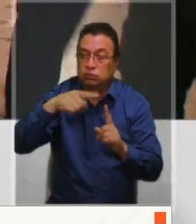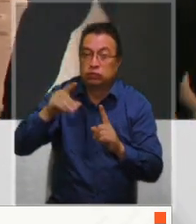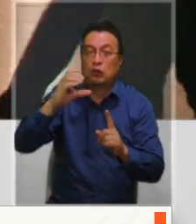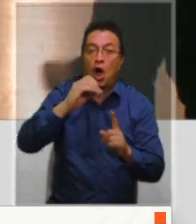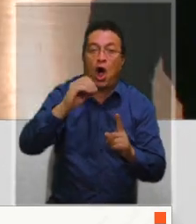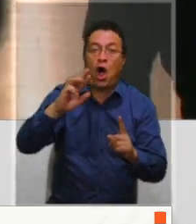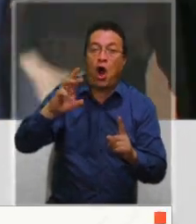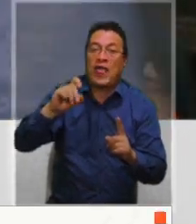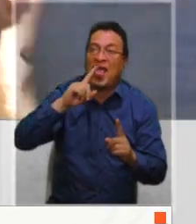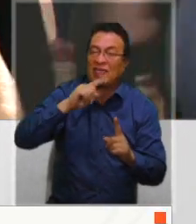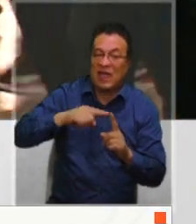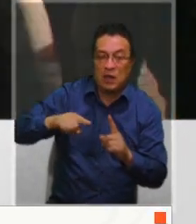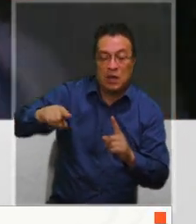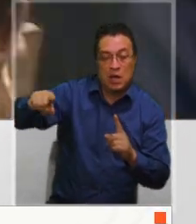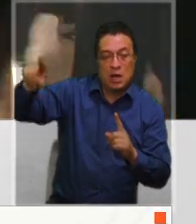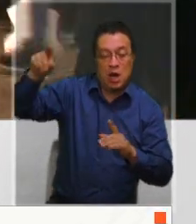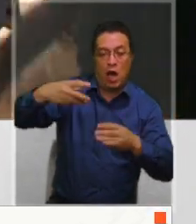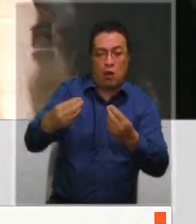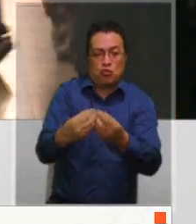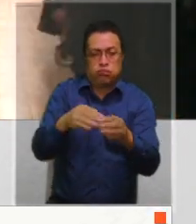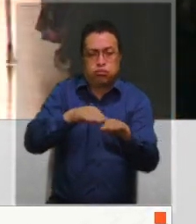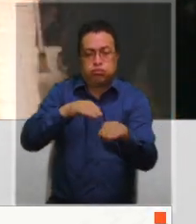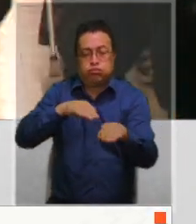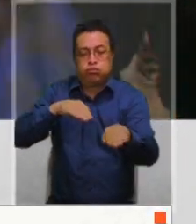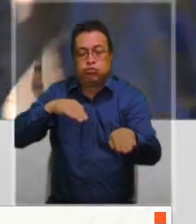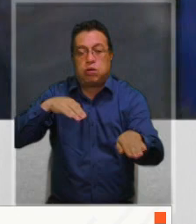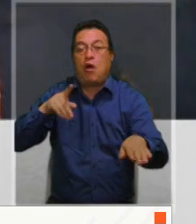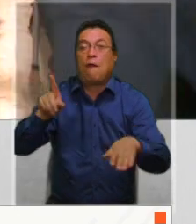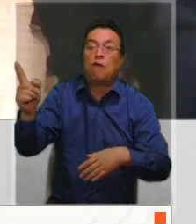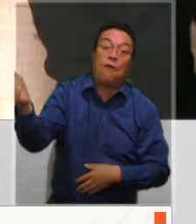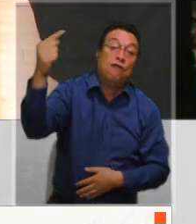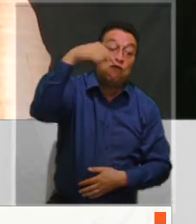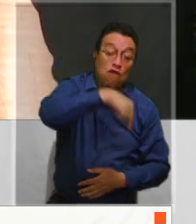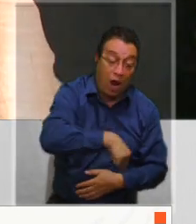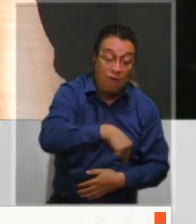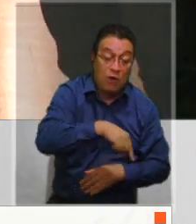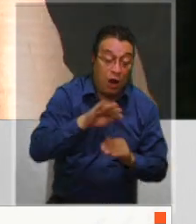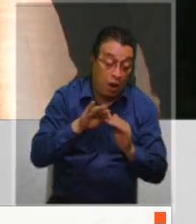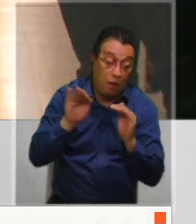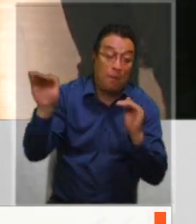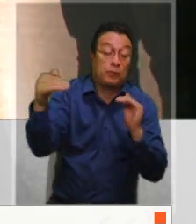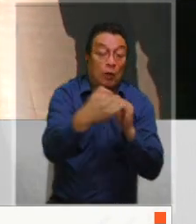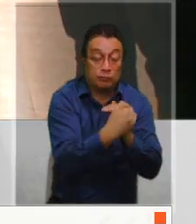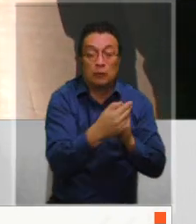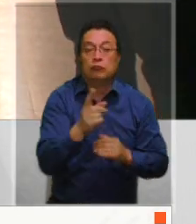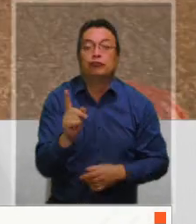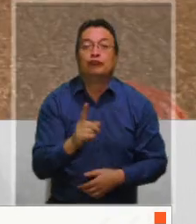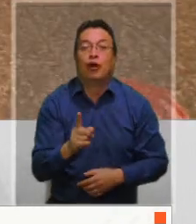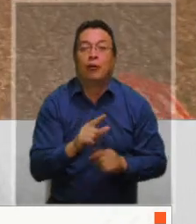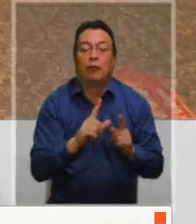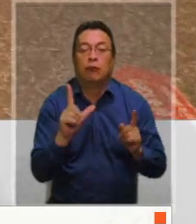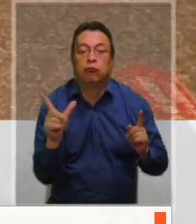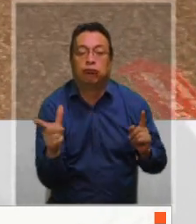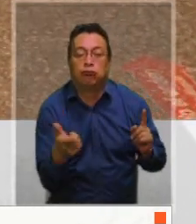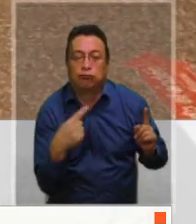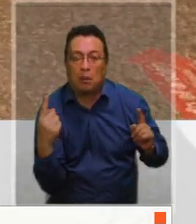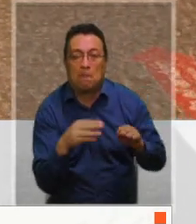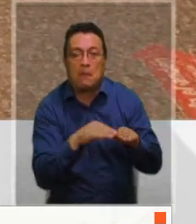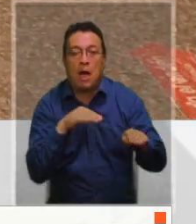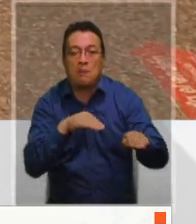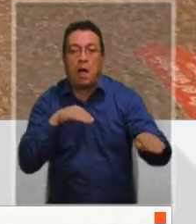mucha congestión, mucho automóvil, los buses no vuelven a tomar su posición cada 5 minutos, sino que se demoran cada vez